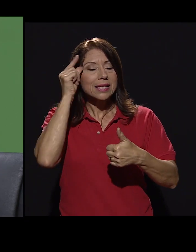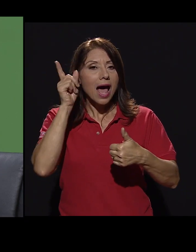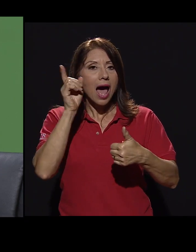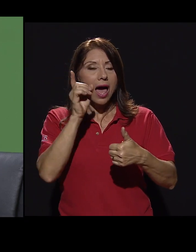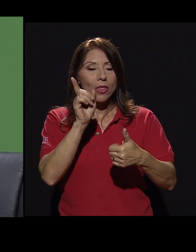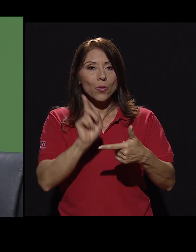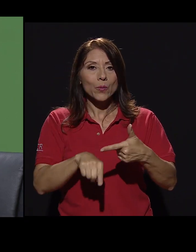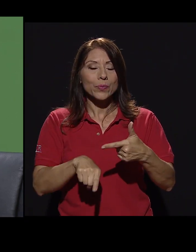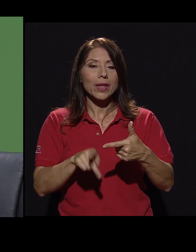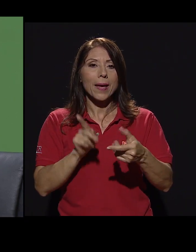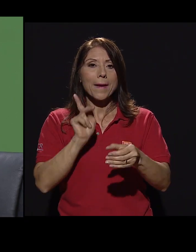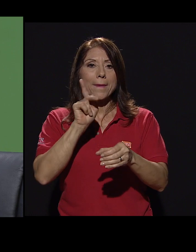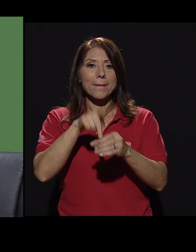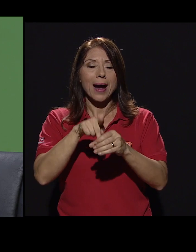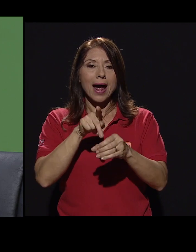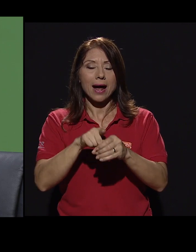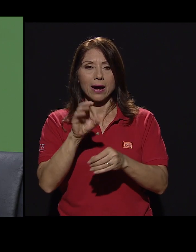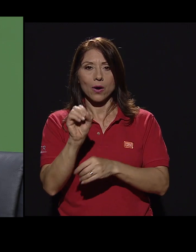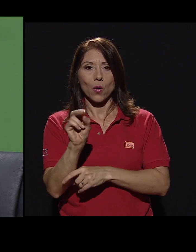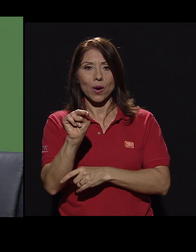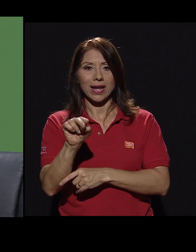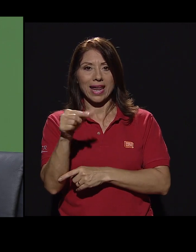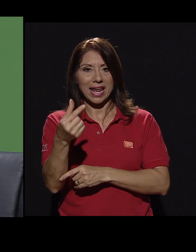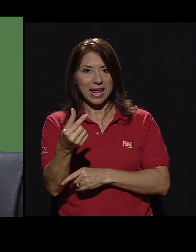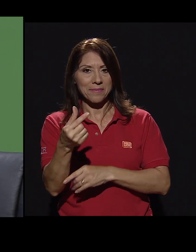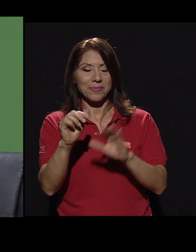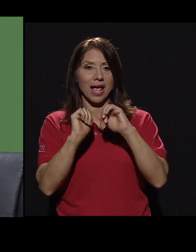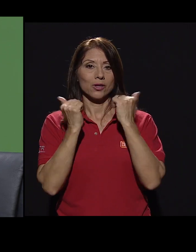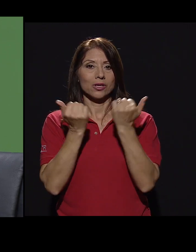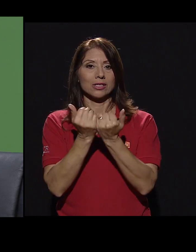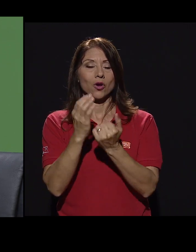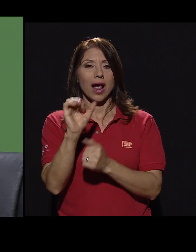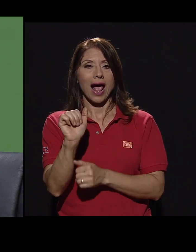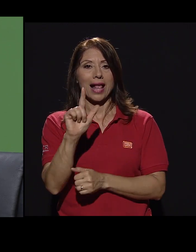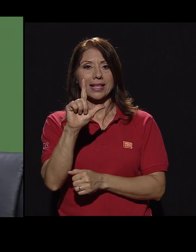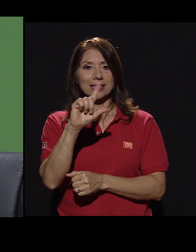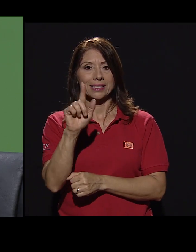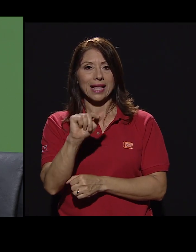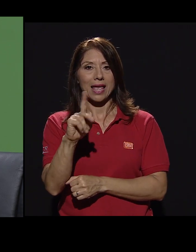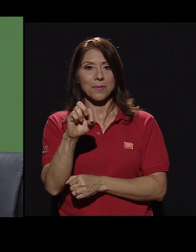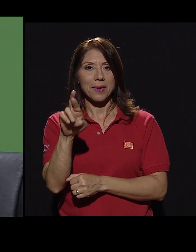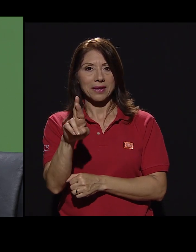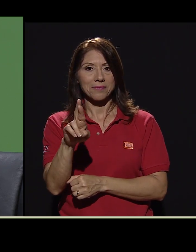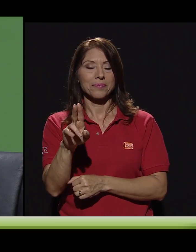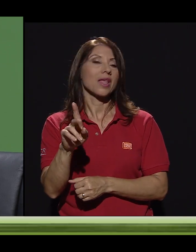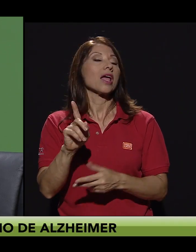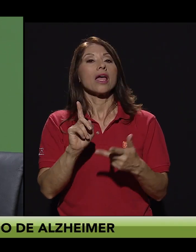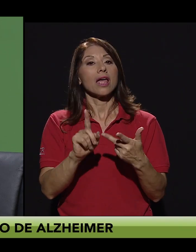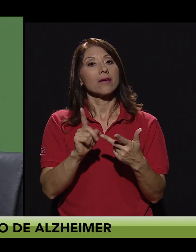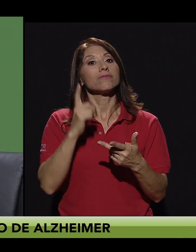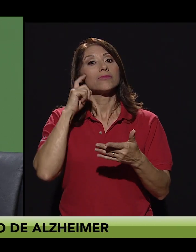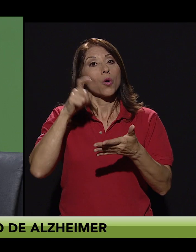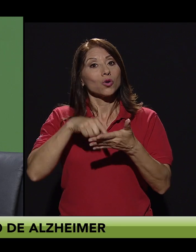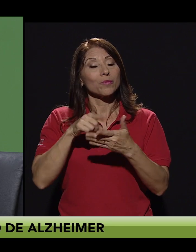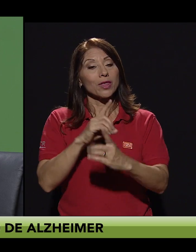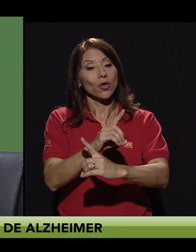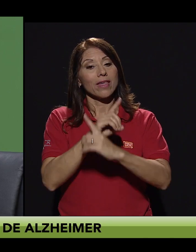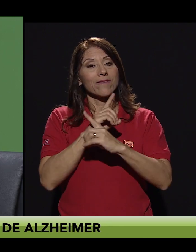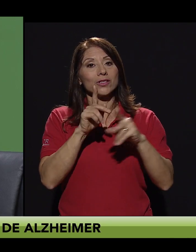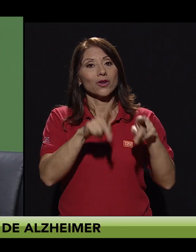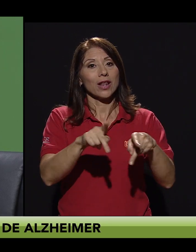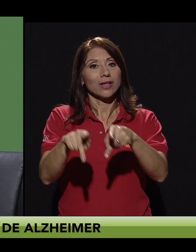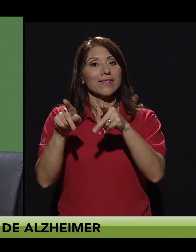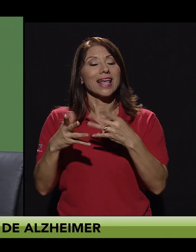la participación De la ONG De asociación Alzheimer En un reconocimiento Que la Defensoría De los Habitantes Ya la ha hecho